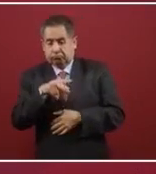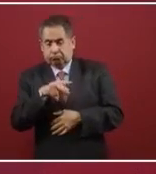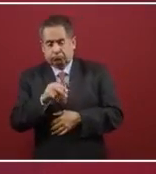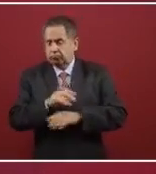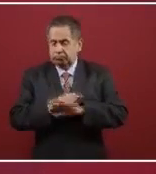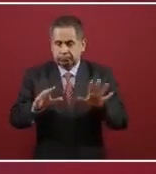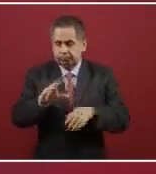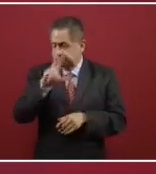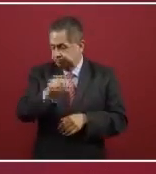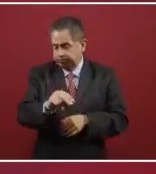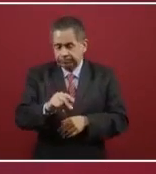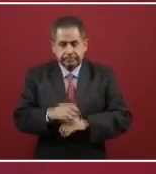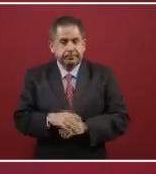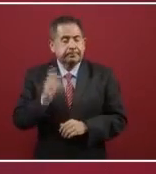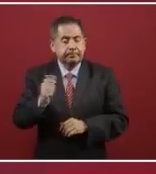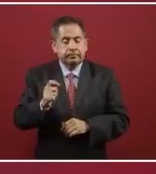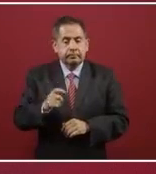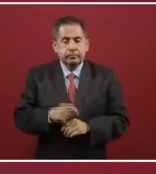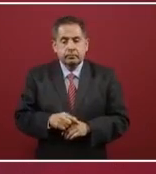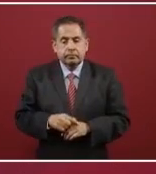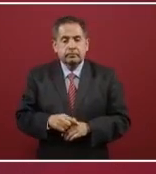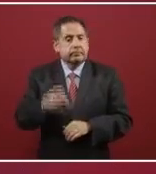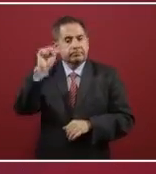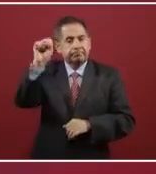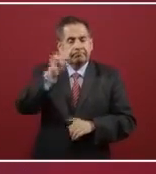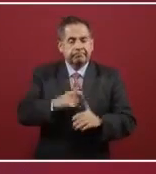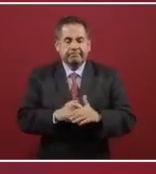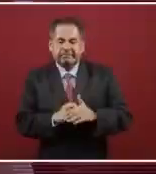y estamos en contra del charrismo sindical,